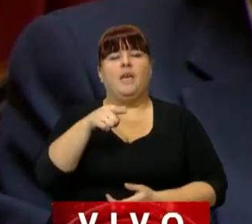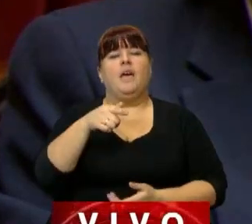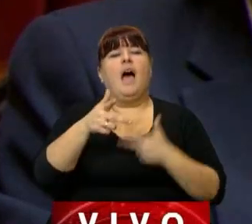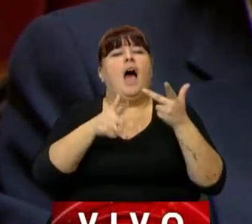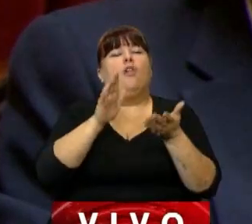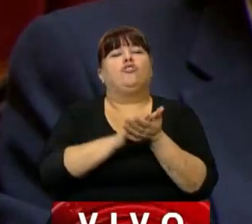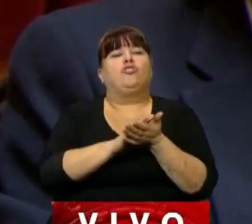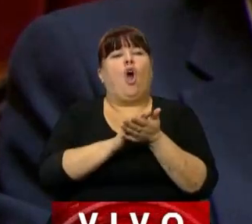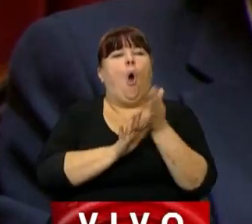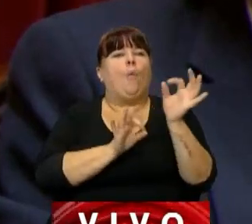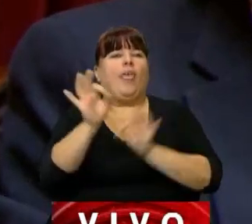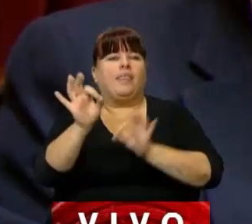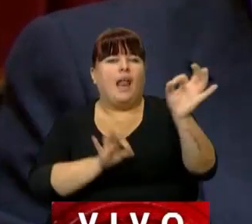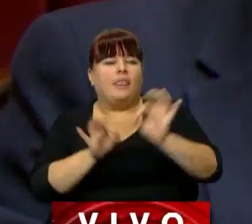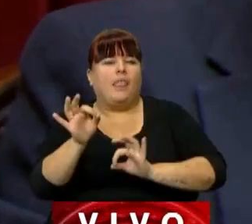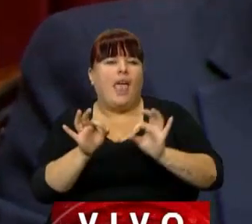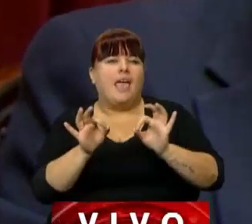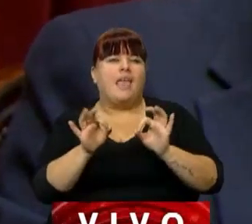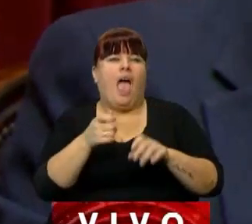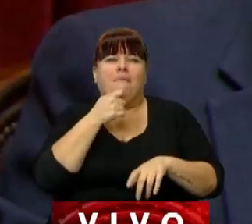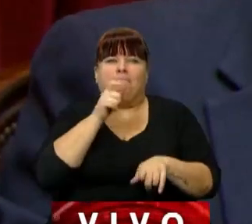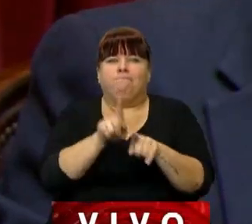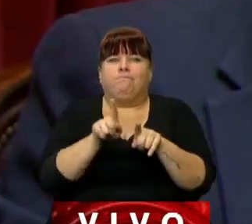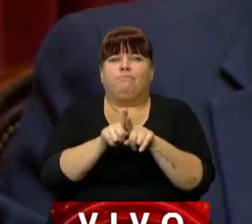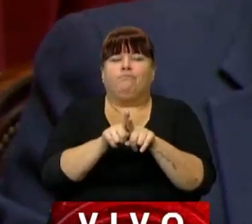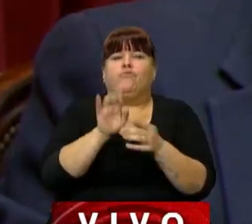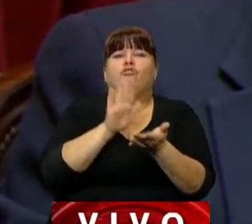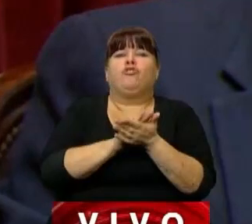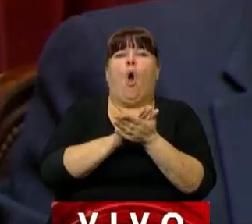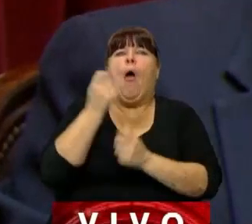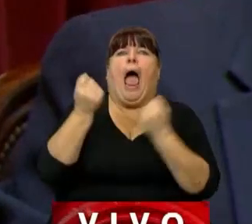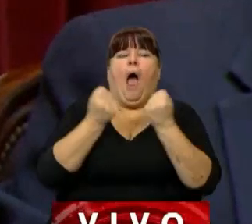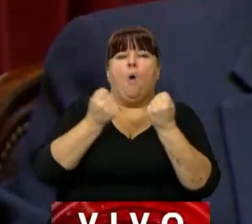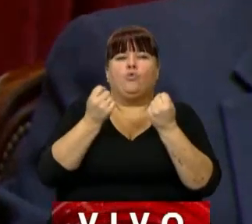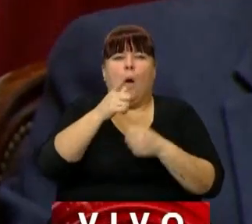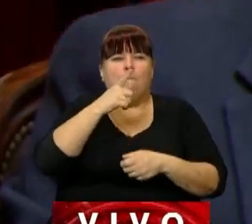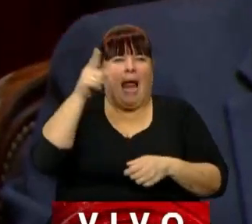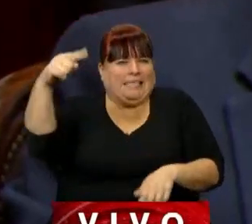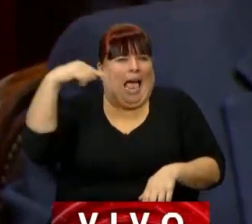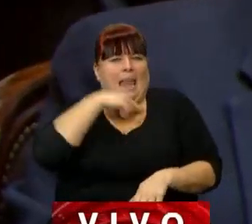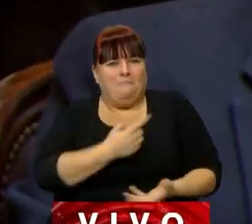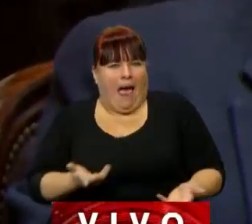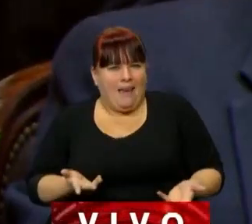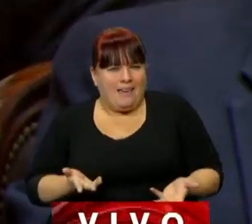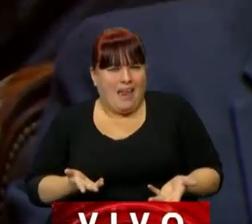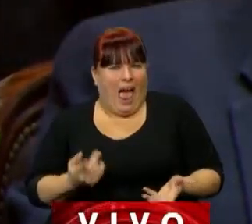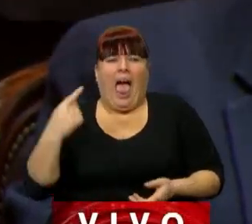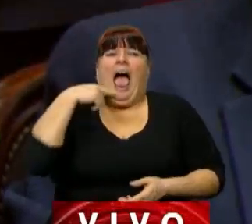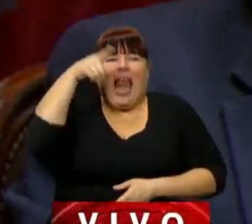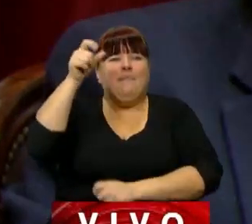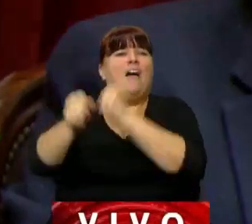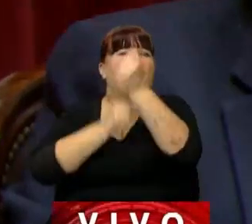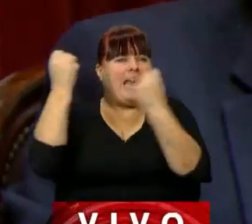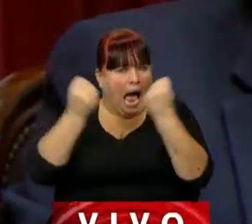hablamos de una estrategia como si estuviéramos, con respecto al automotor, como si estuviera en Alemania. Alemania